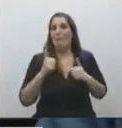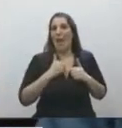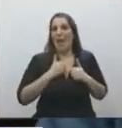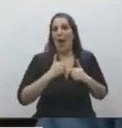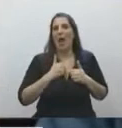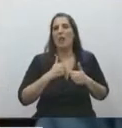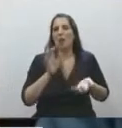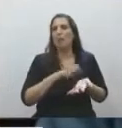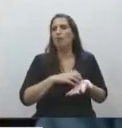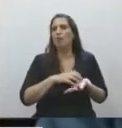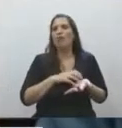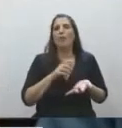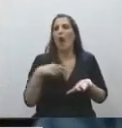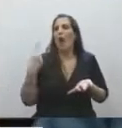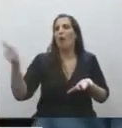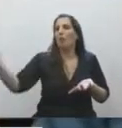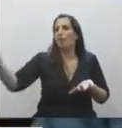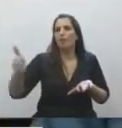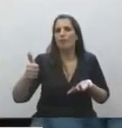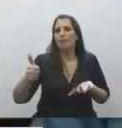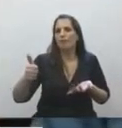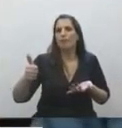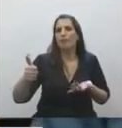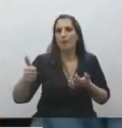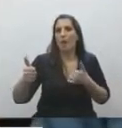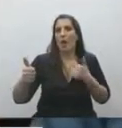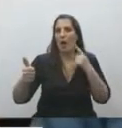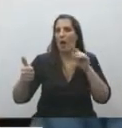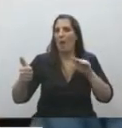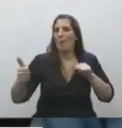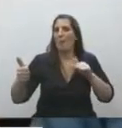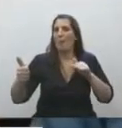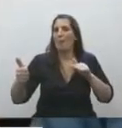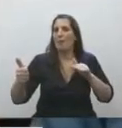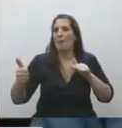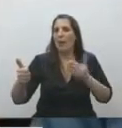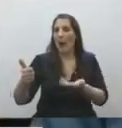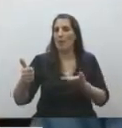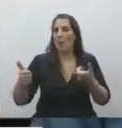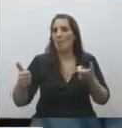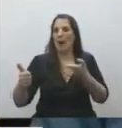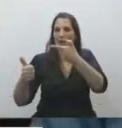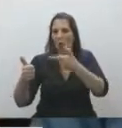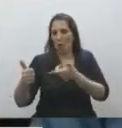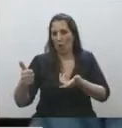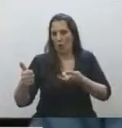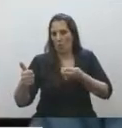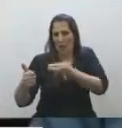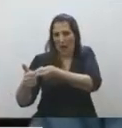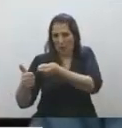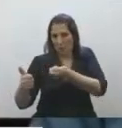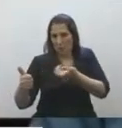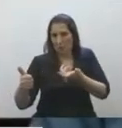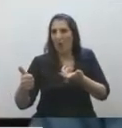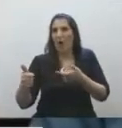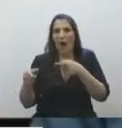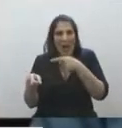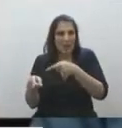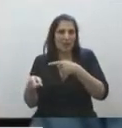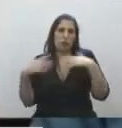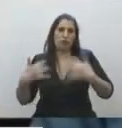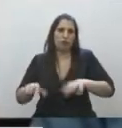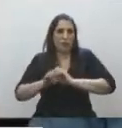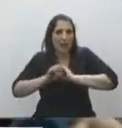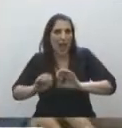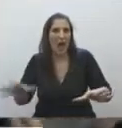años quería afiliarme a un partido, que es el partido que hoy que tengo, gracias a Dios, puedo presidir, que es el Partido Renovador de Salta.